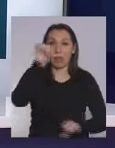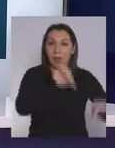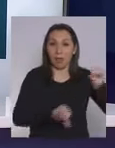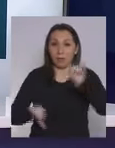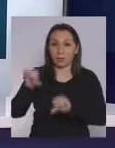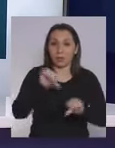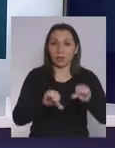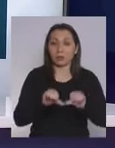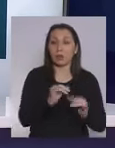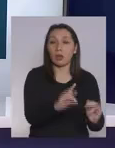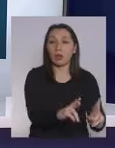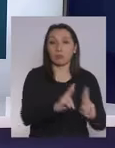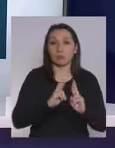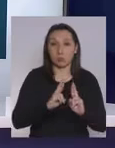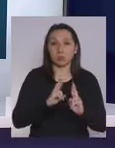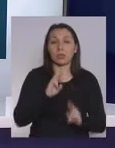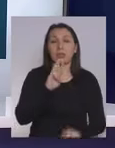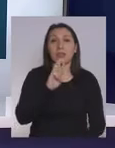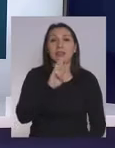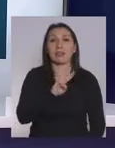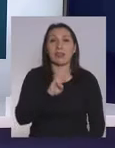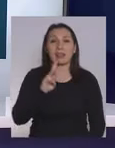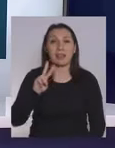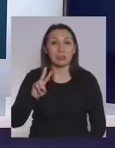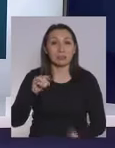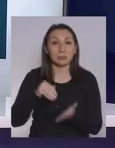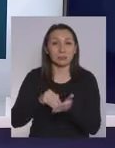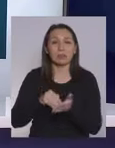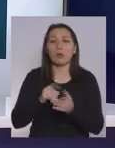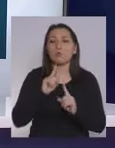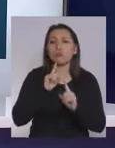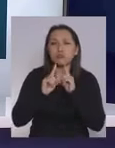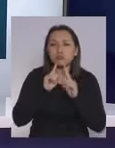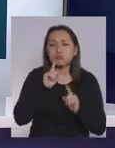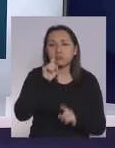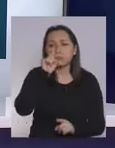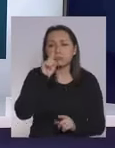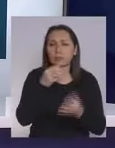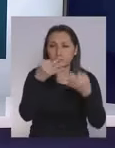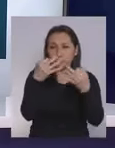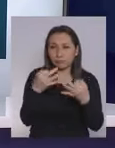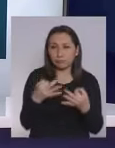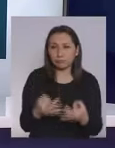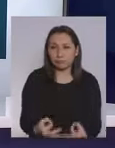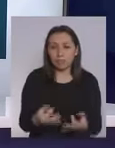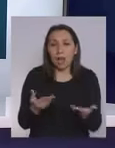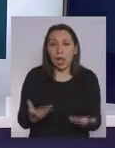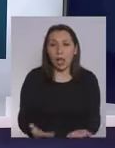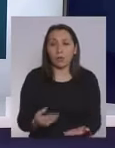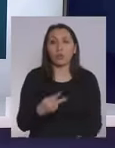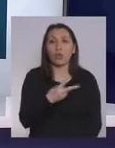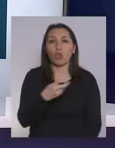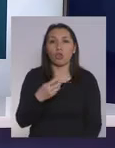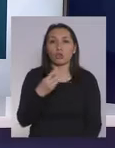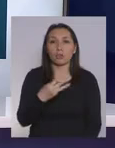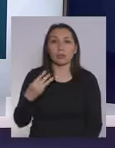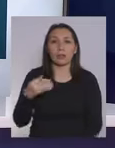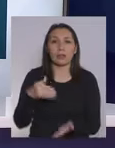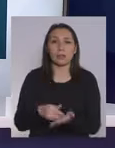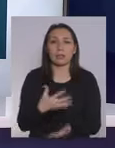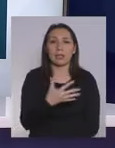informara los resultados de 30 mil 274 exámenes por pcr alcanzando la fecha un total de 233